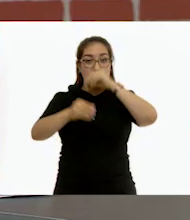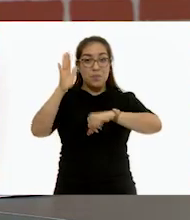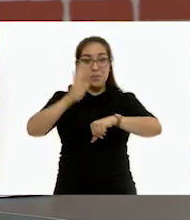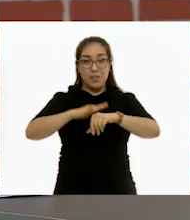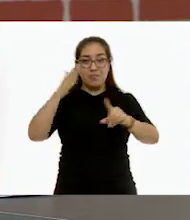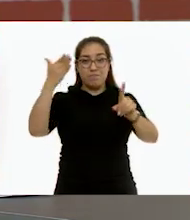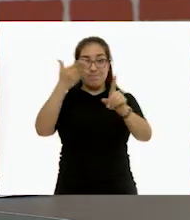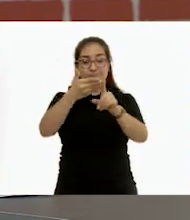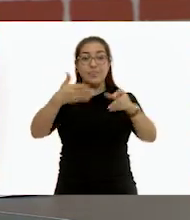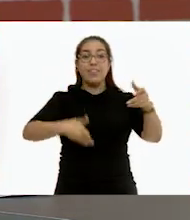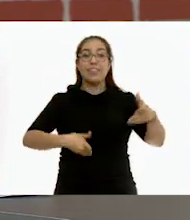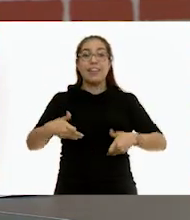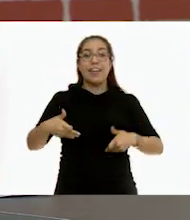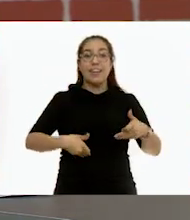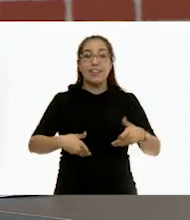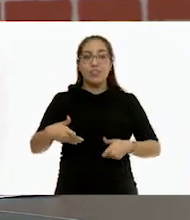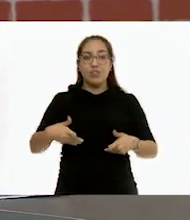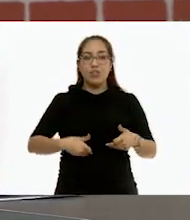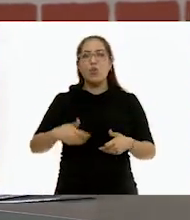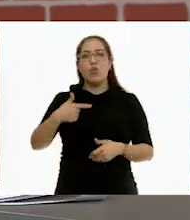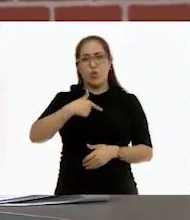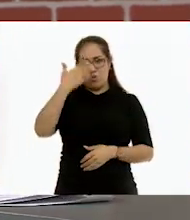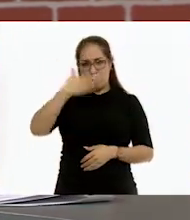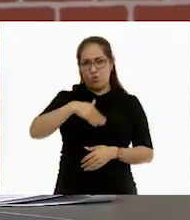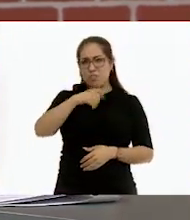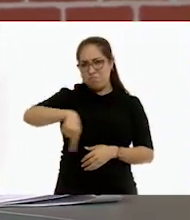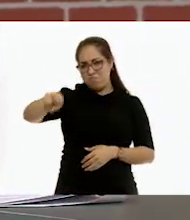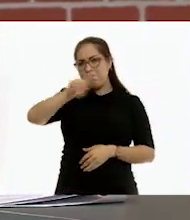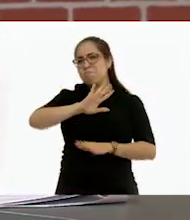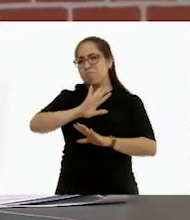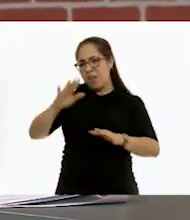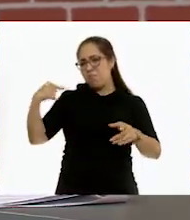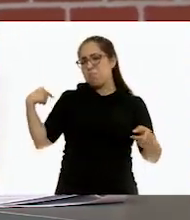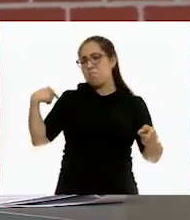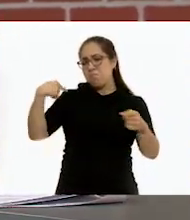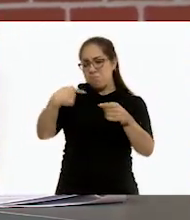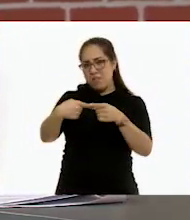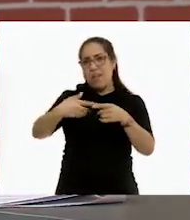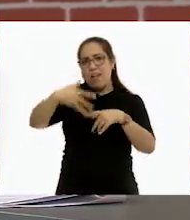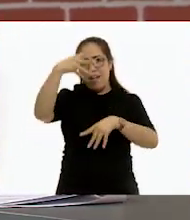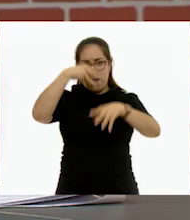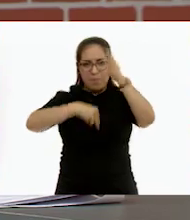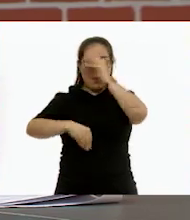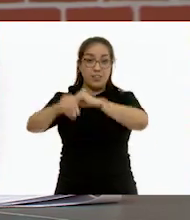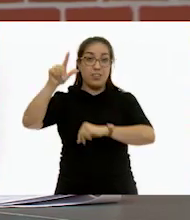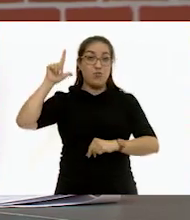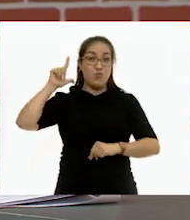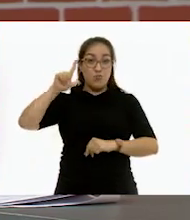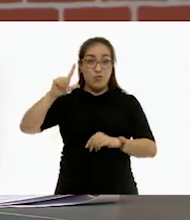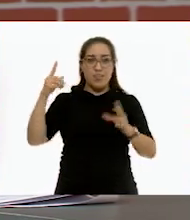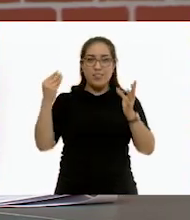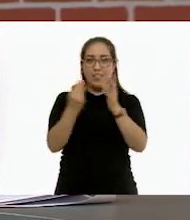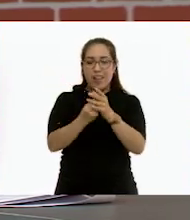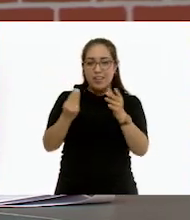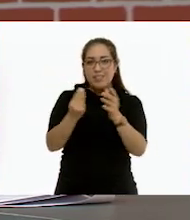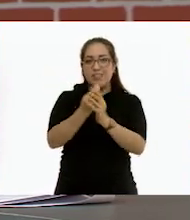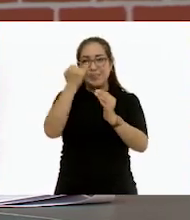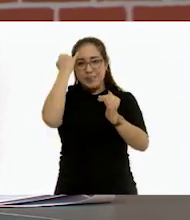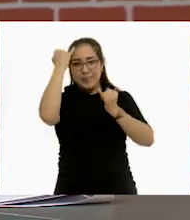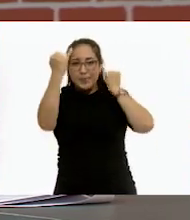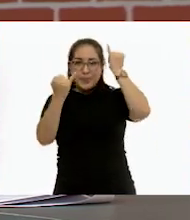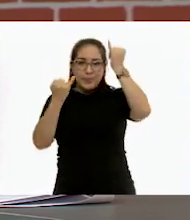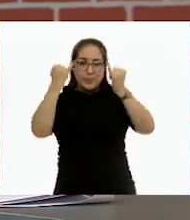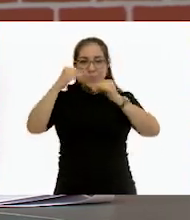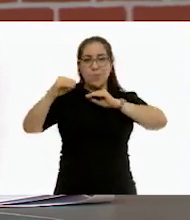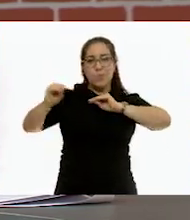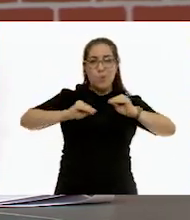teatro, ¿verdad? Que yo sé que hemos aprendido mucho a lo largo de estas semanas. El lunes fue una clase muy creativa, muy movida y